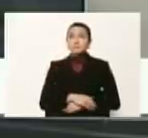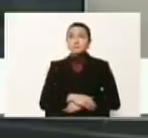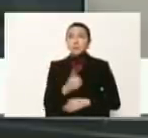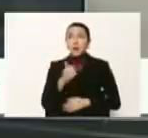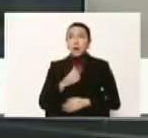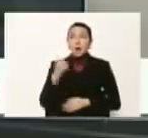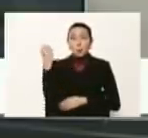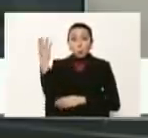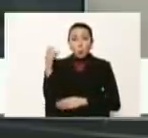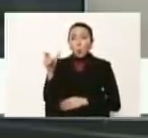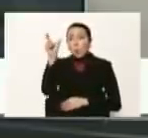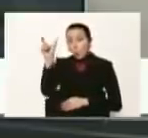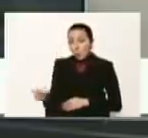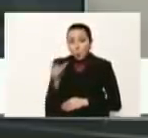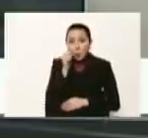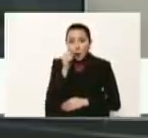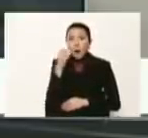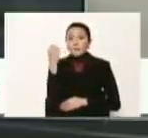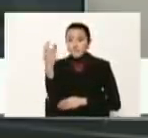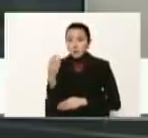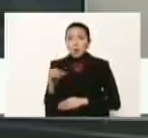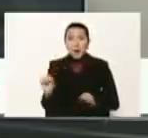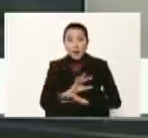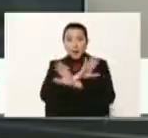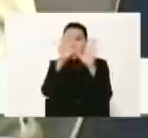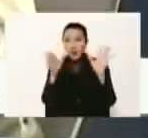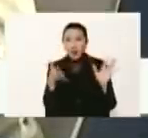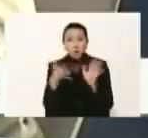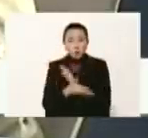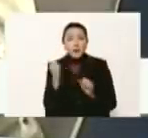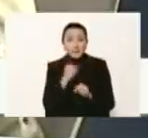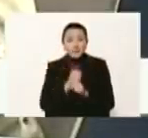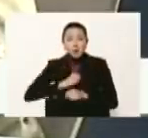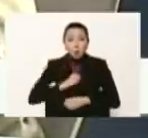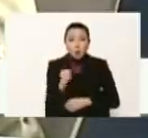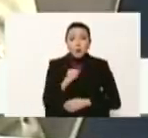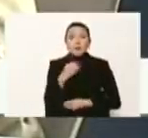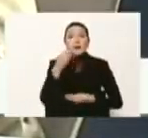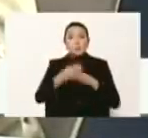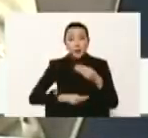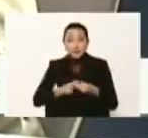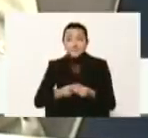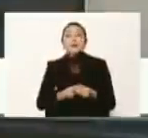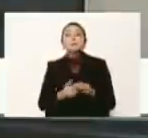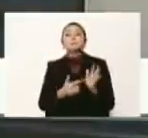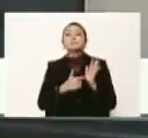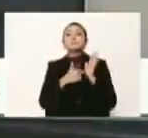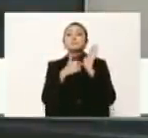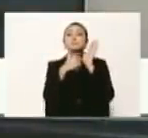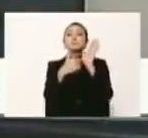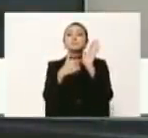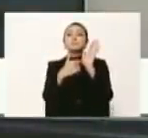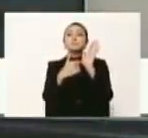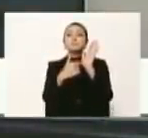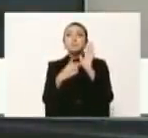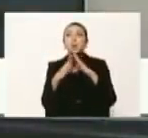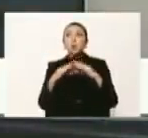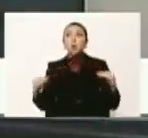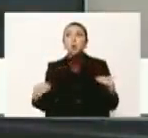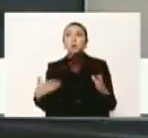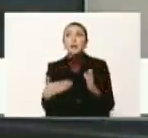van a dar detalles de la operación Gran Cacique Guaycaipuro, que desmanteló esta operación.